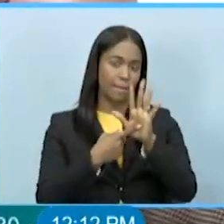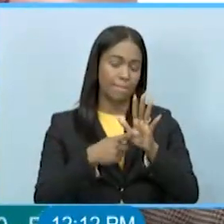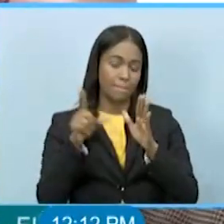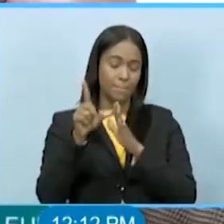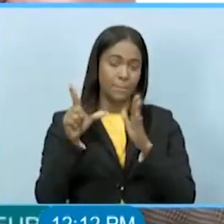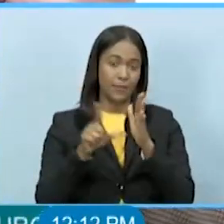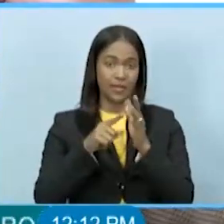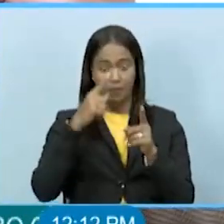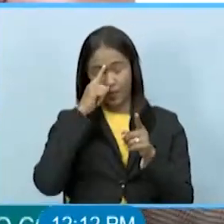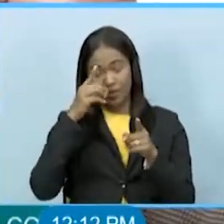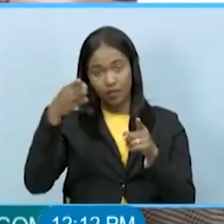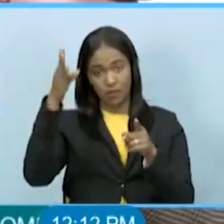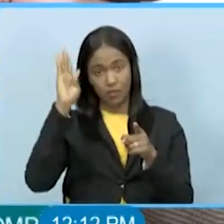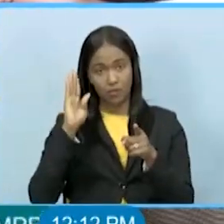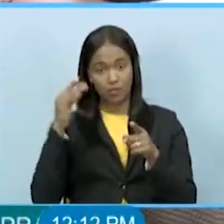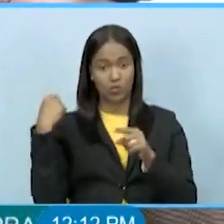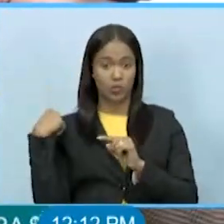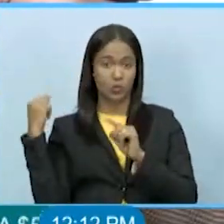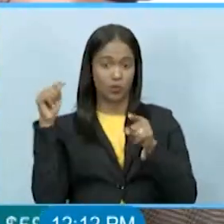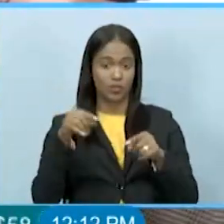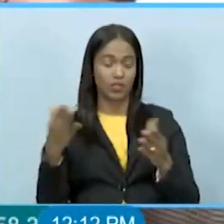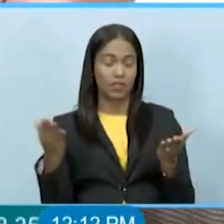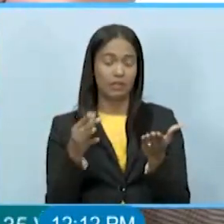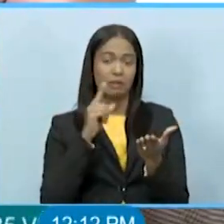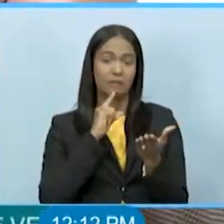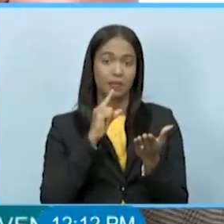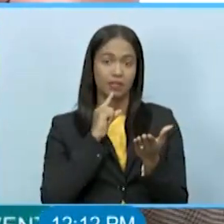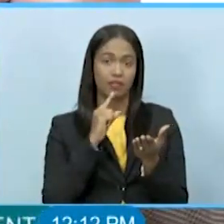Dios. Viene aquí, realmente aquí nosotros